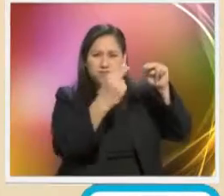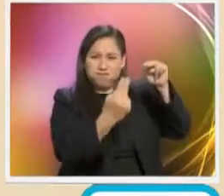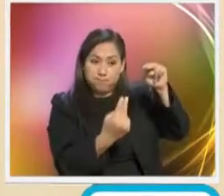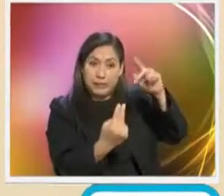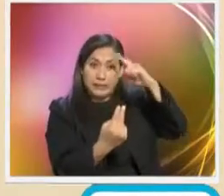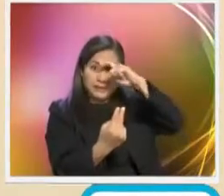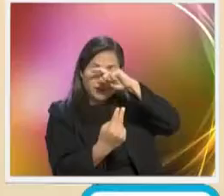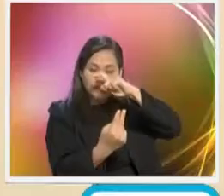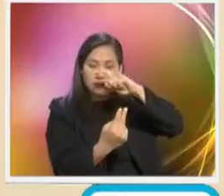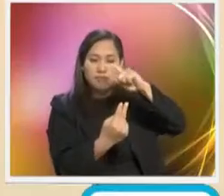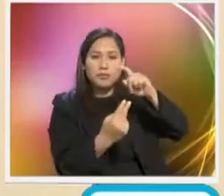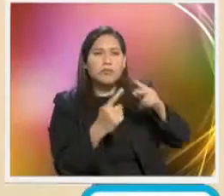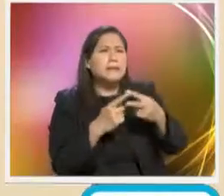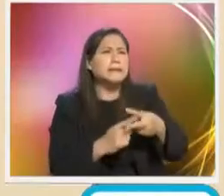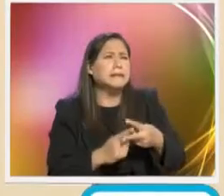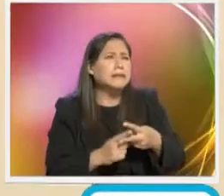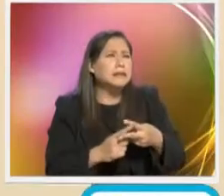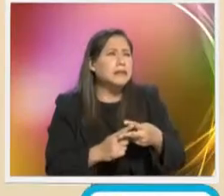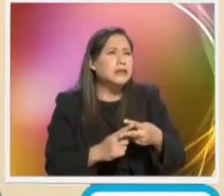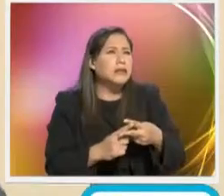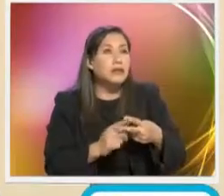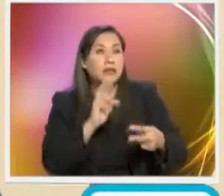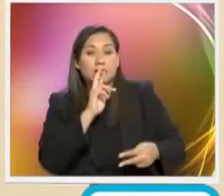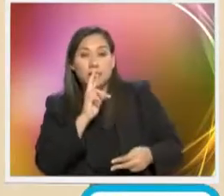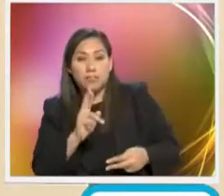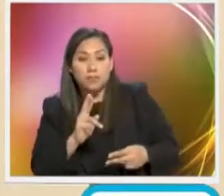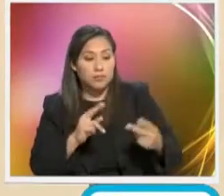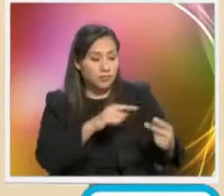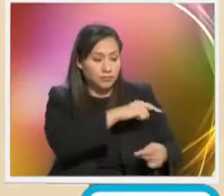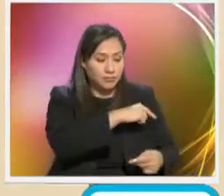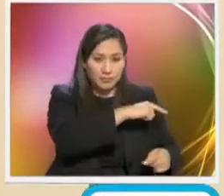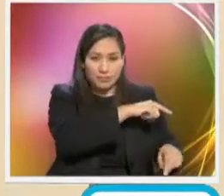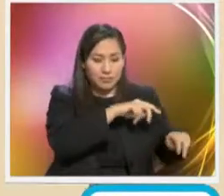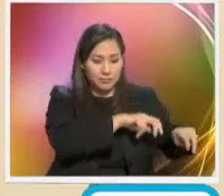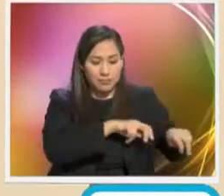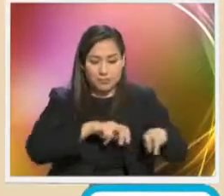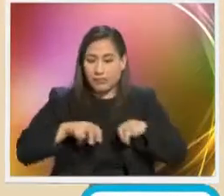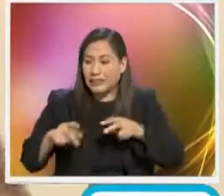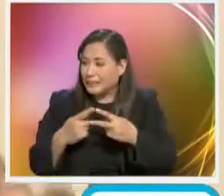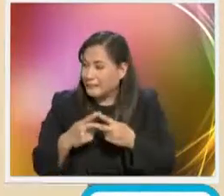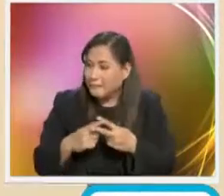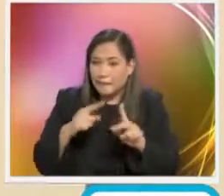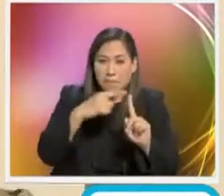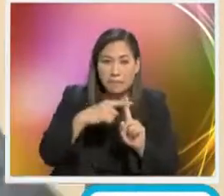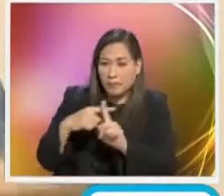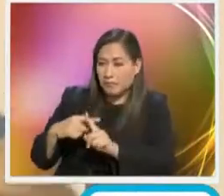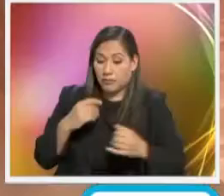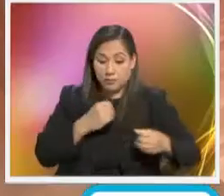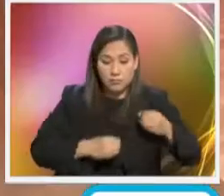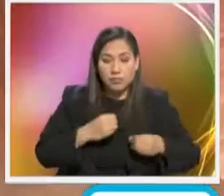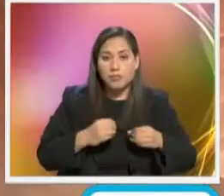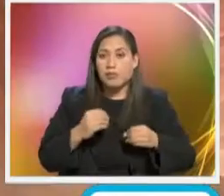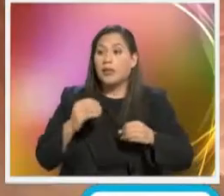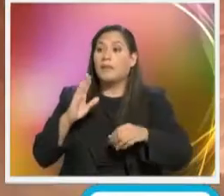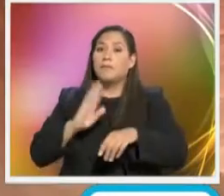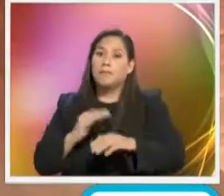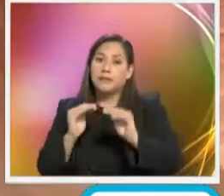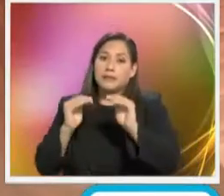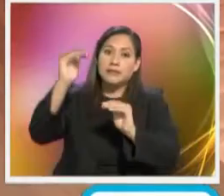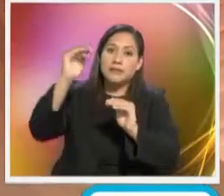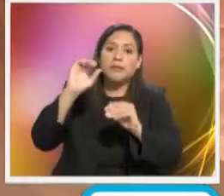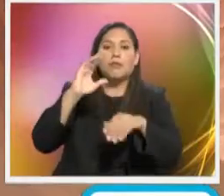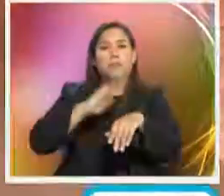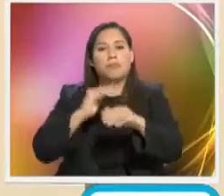clavado hace que la multiplicación del resultado de la sumatoria, lo que te dan los jueces, sea más alta, sea